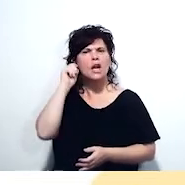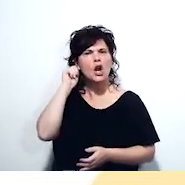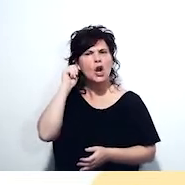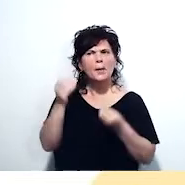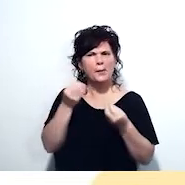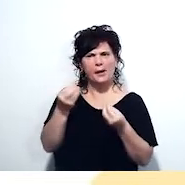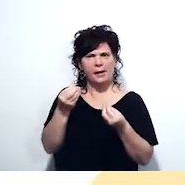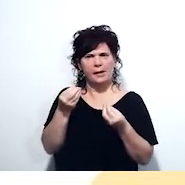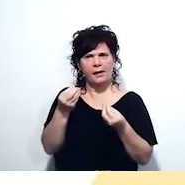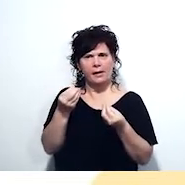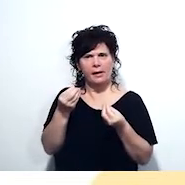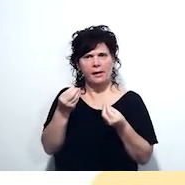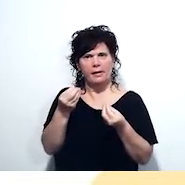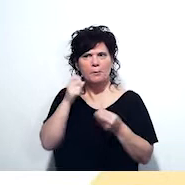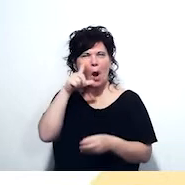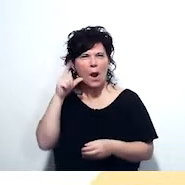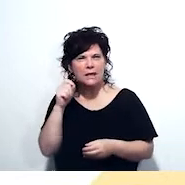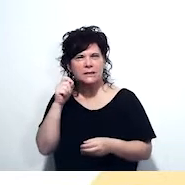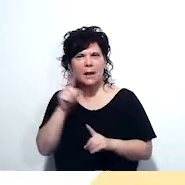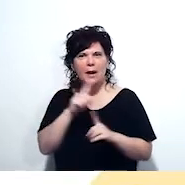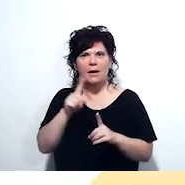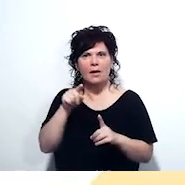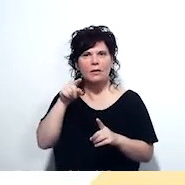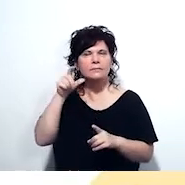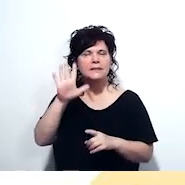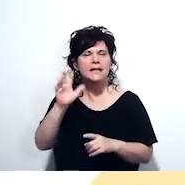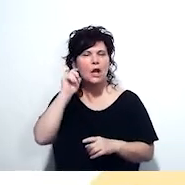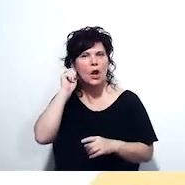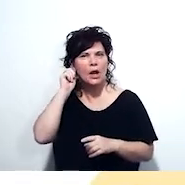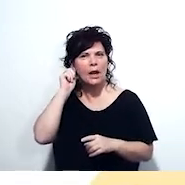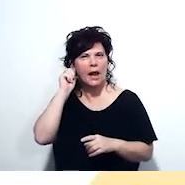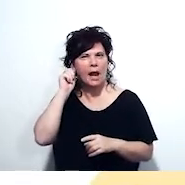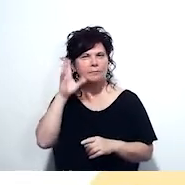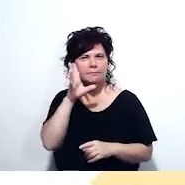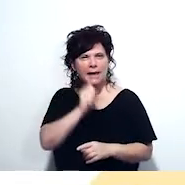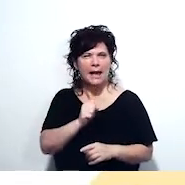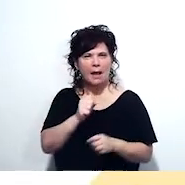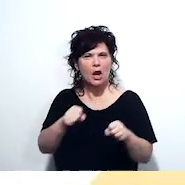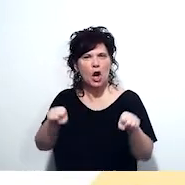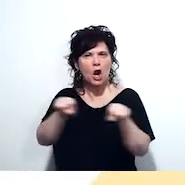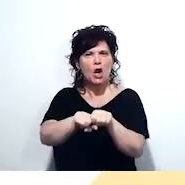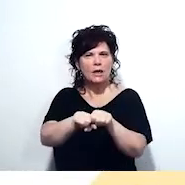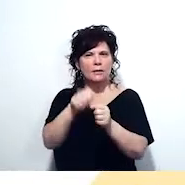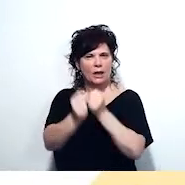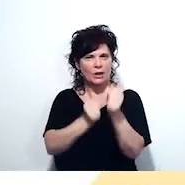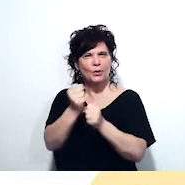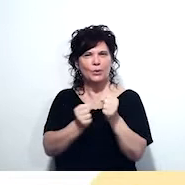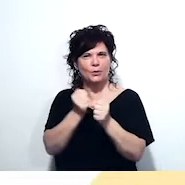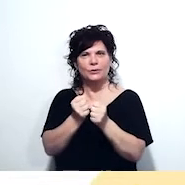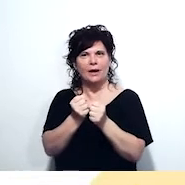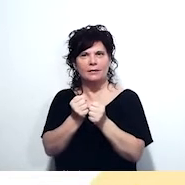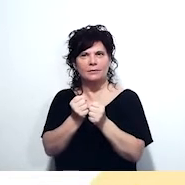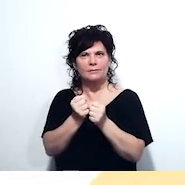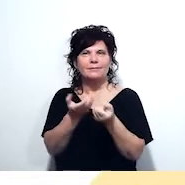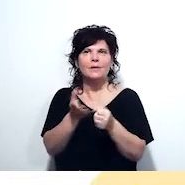para hablar, tampoco importa para usar WhatsApp. 5G es la clave para la conectividad industrial, para